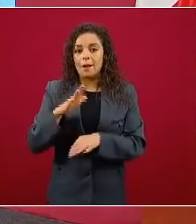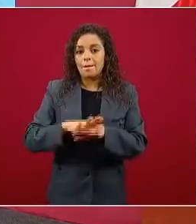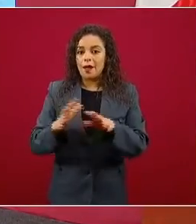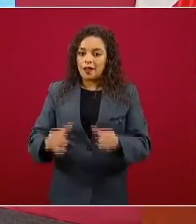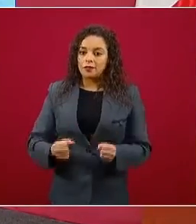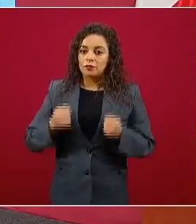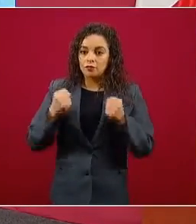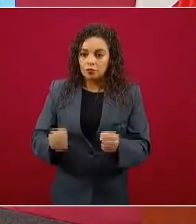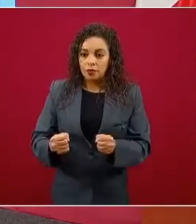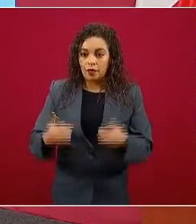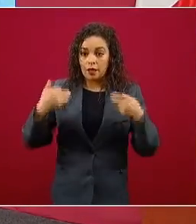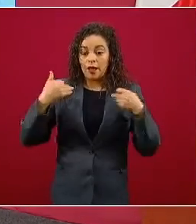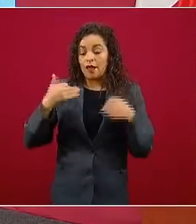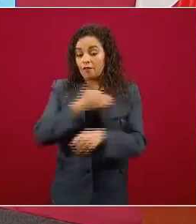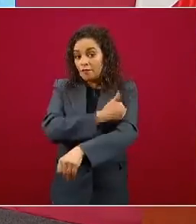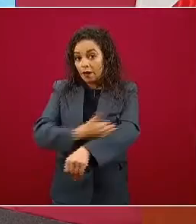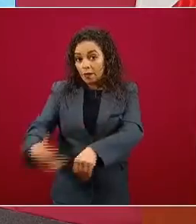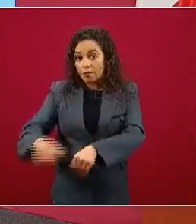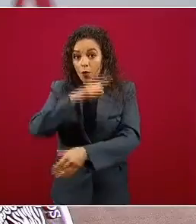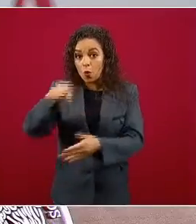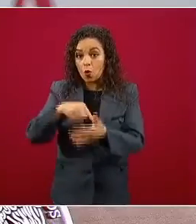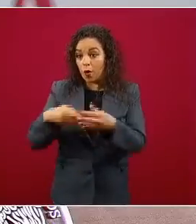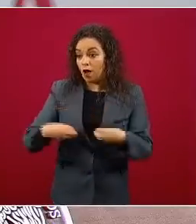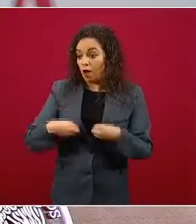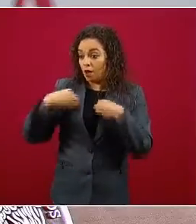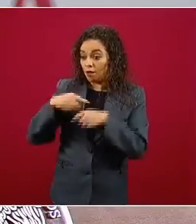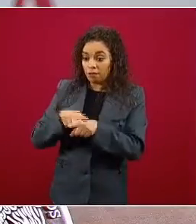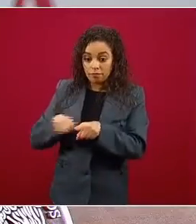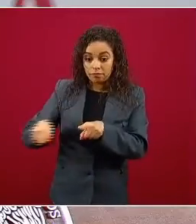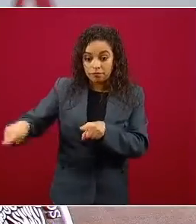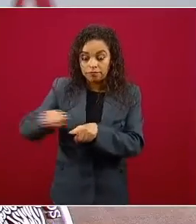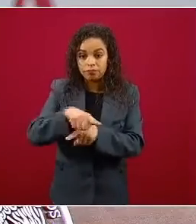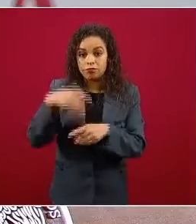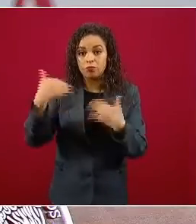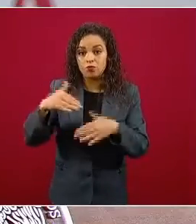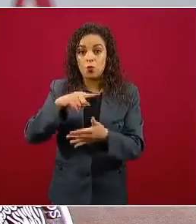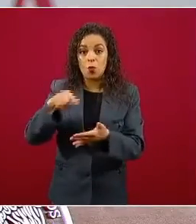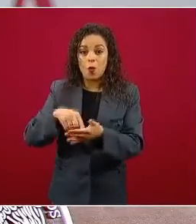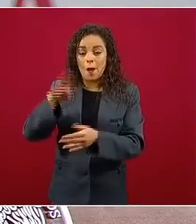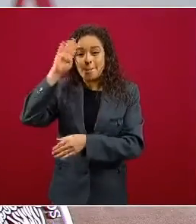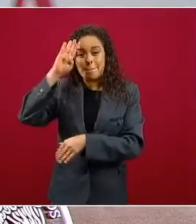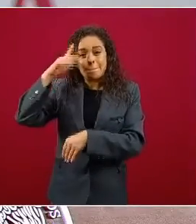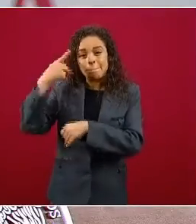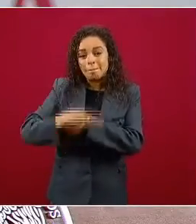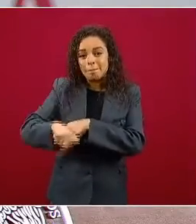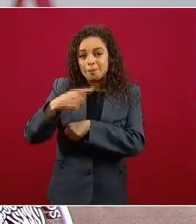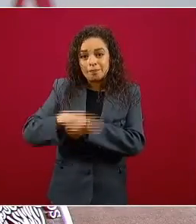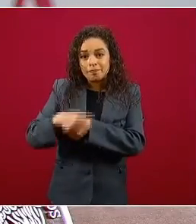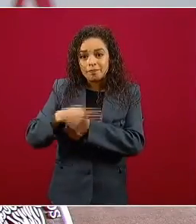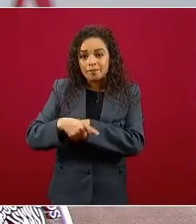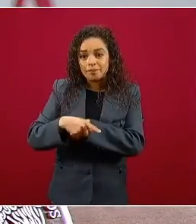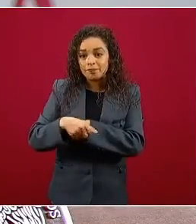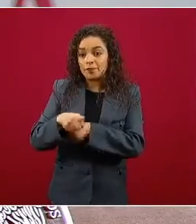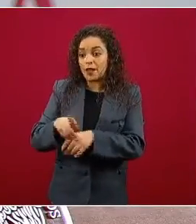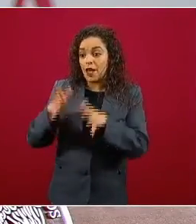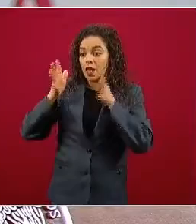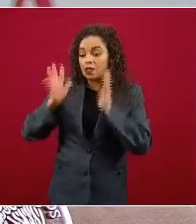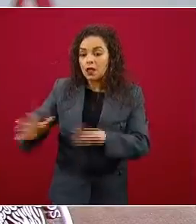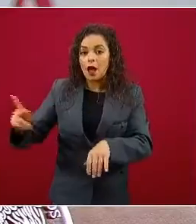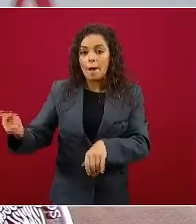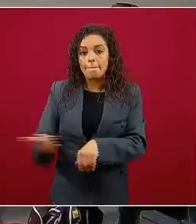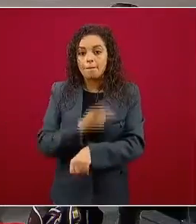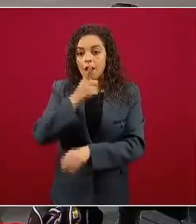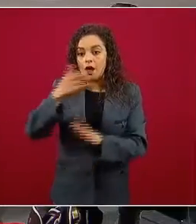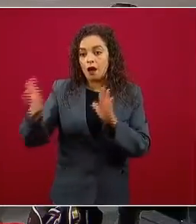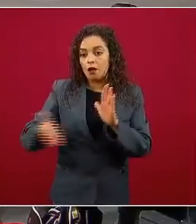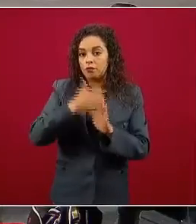en zonas de riesgos, y aquellas que están en zonas de riesgos porque ya se construyó ahí, es decir,